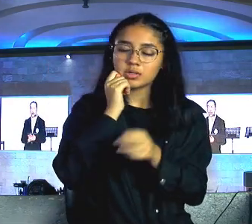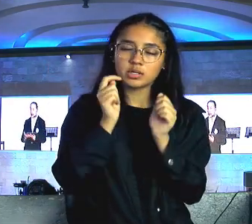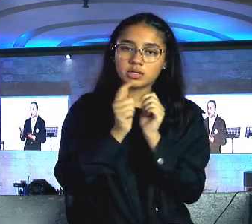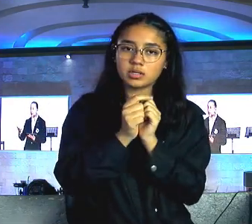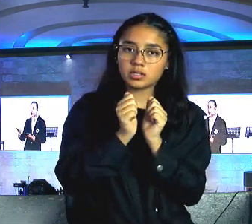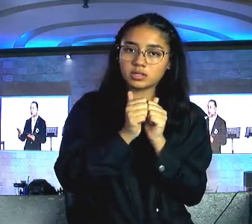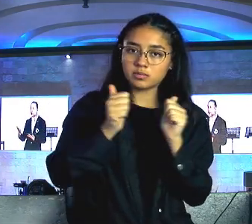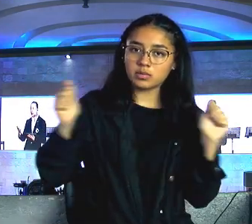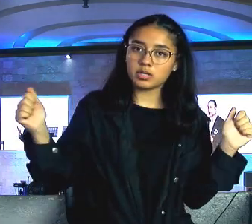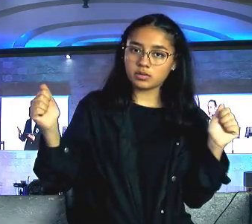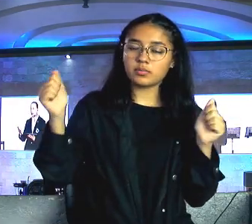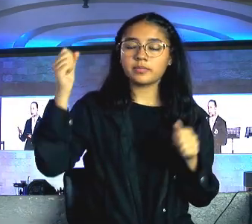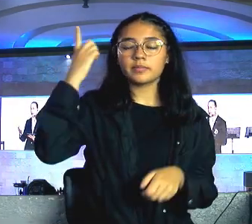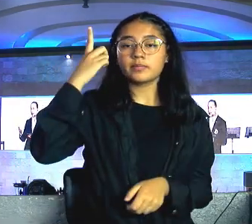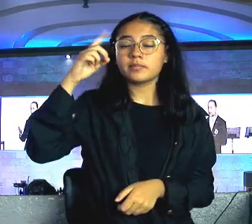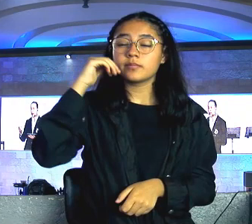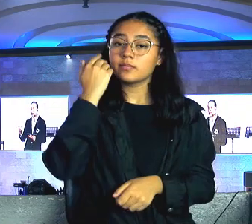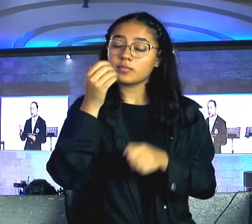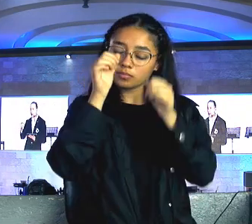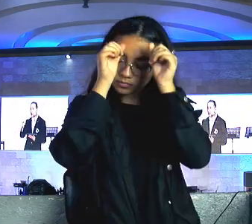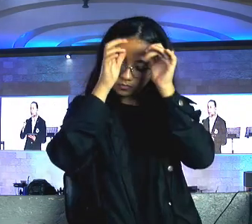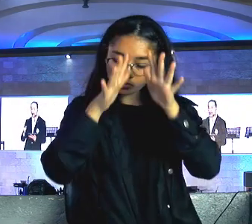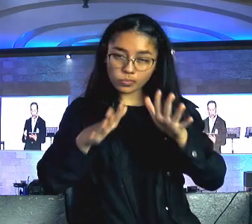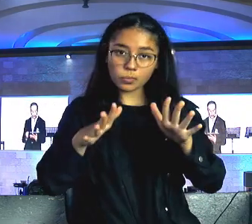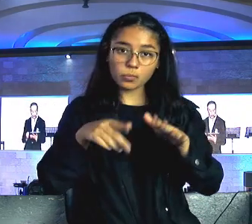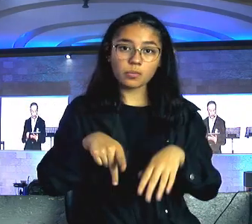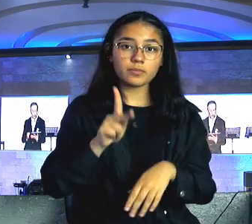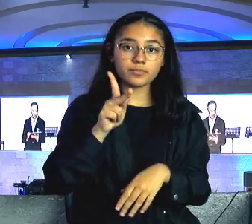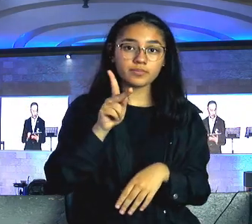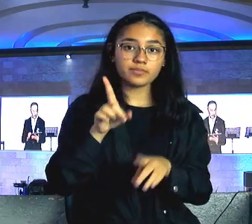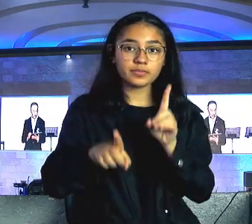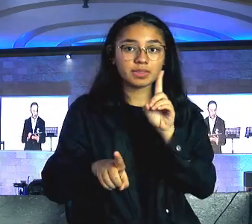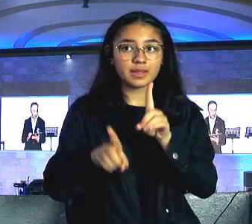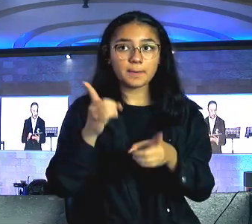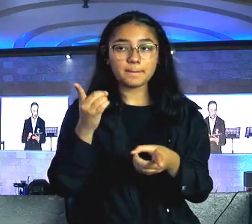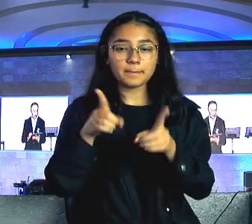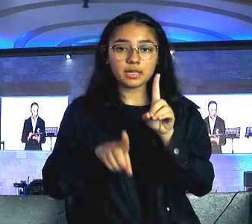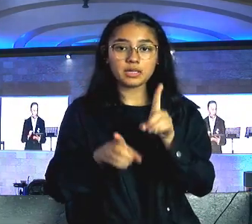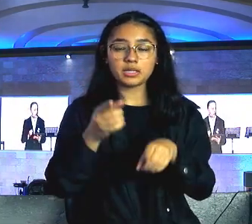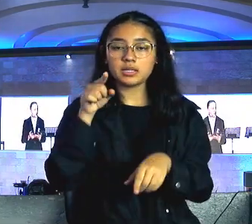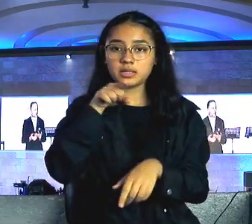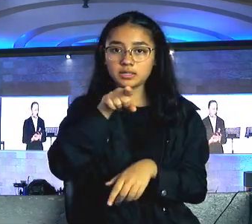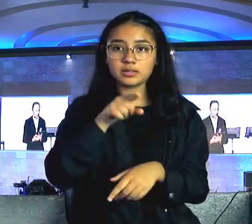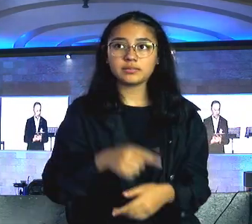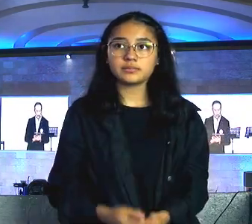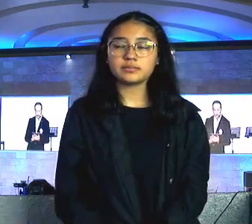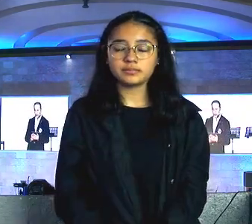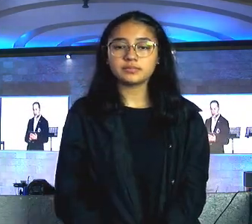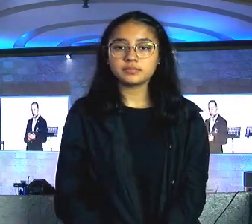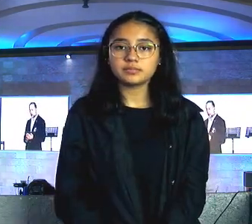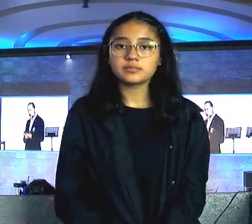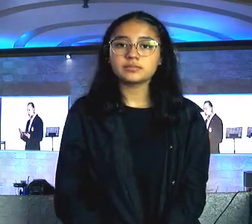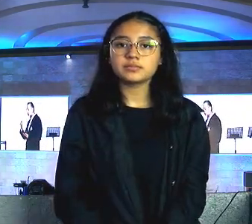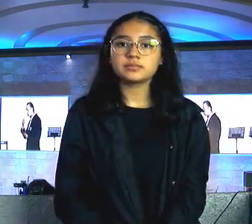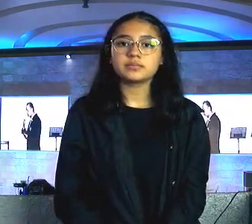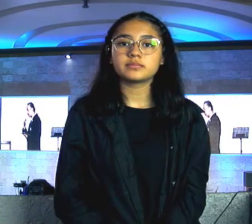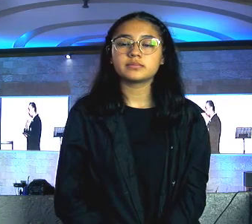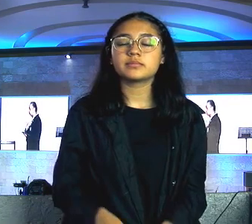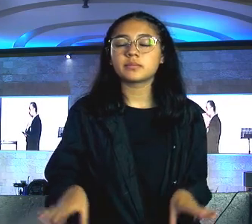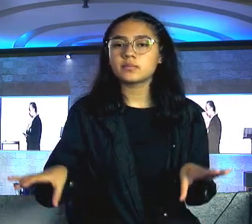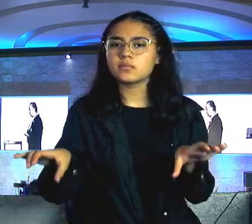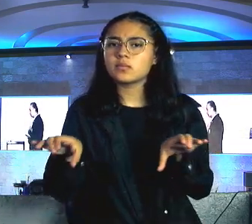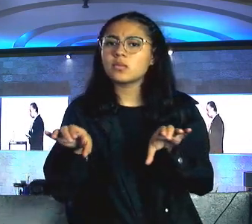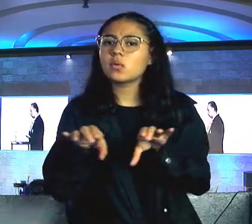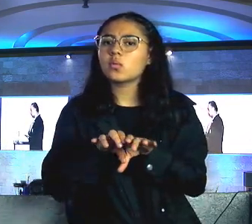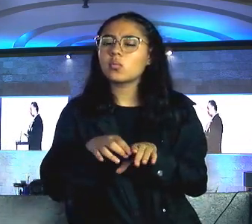Él quiere bendecirte, pero depende de ti. Ahora, ¿cómo me doy